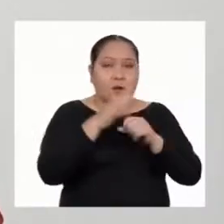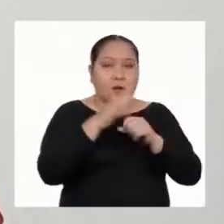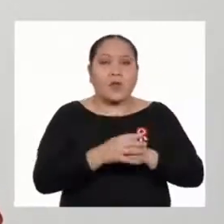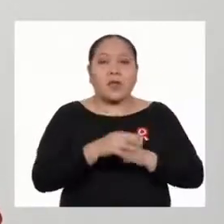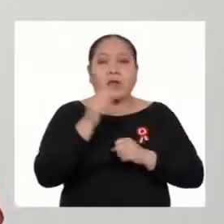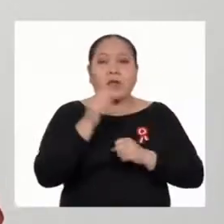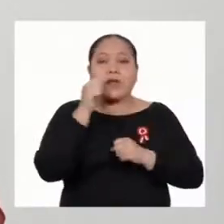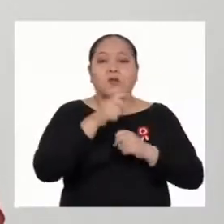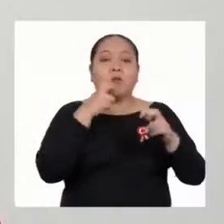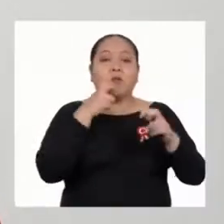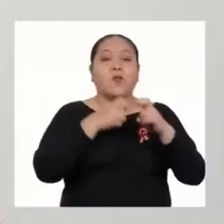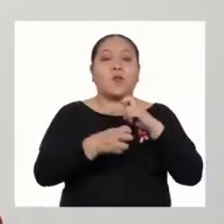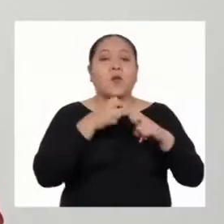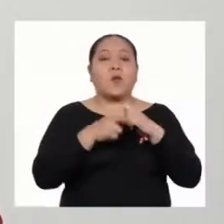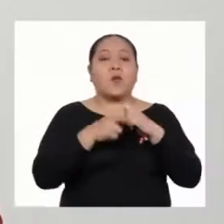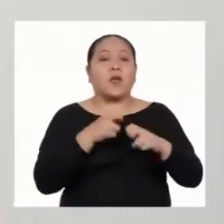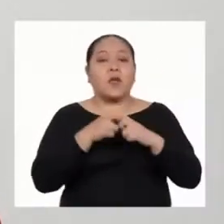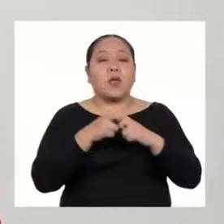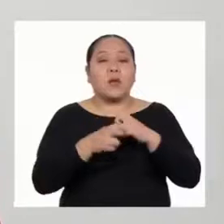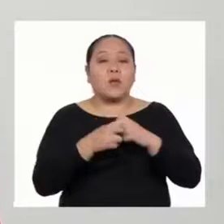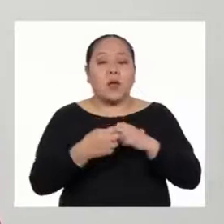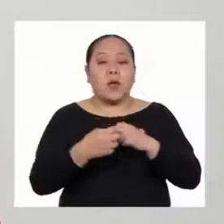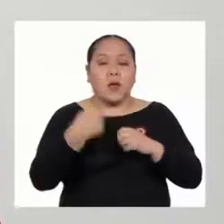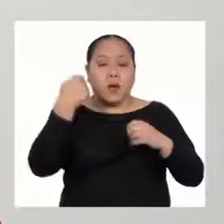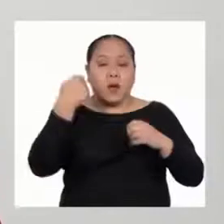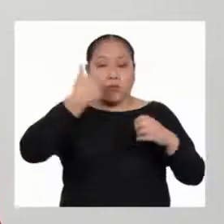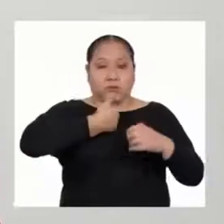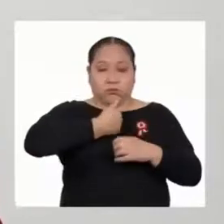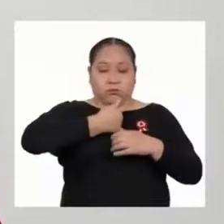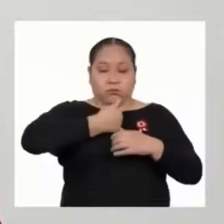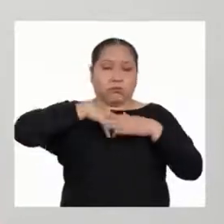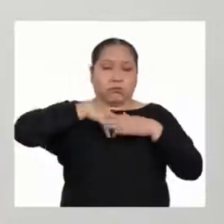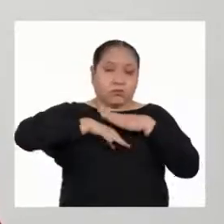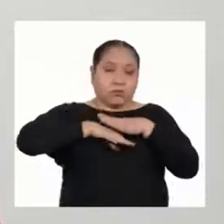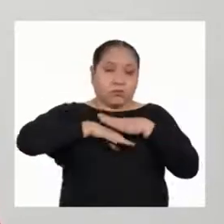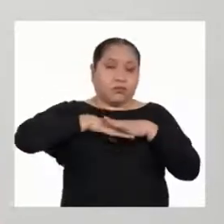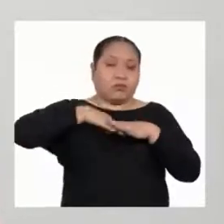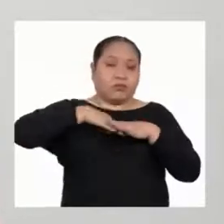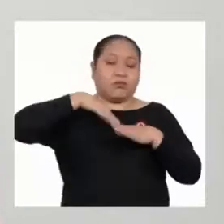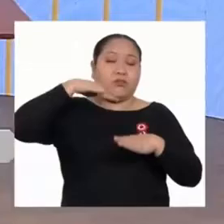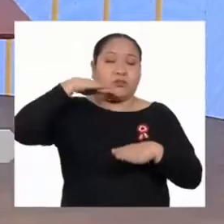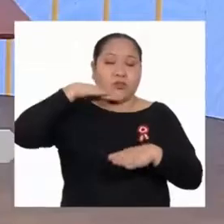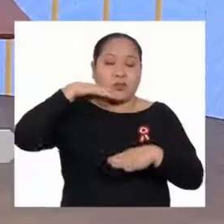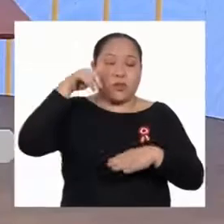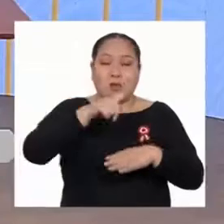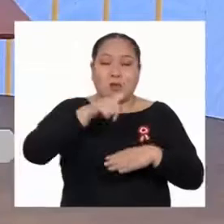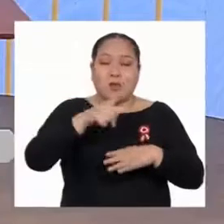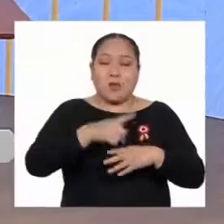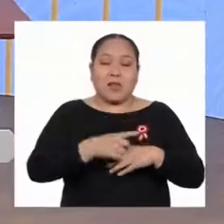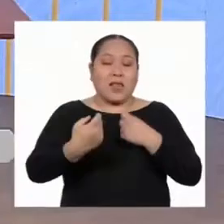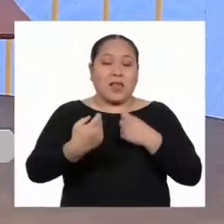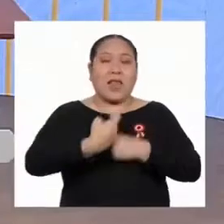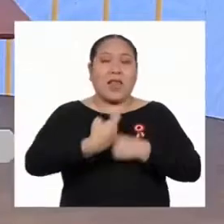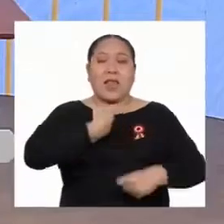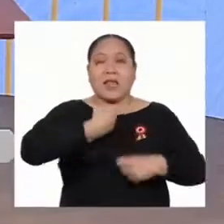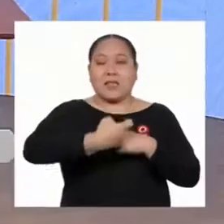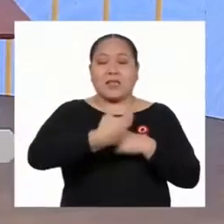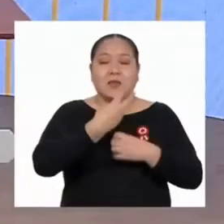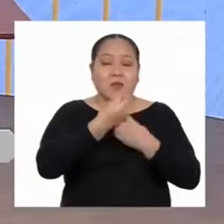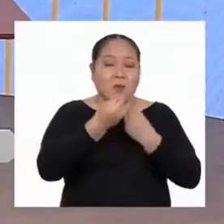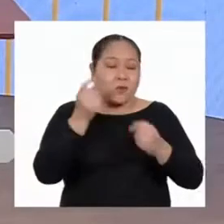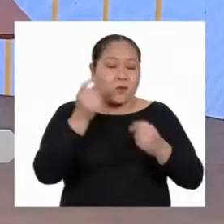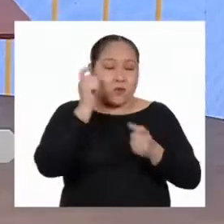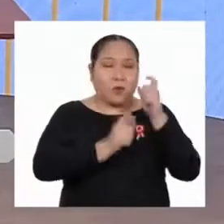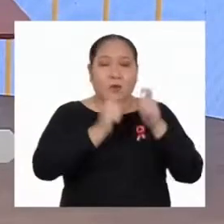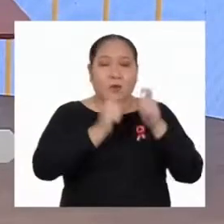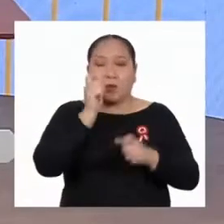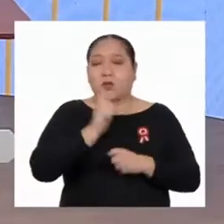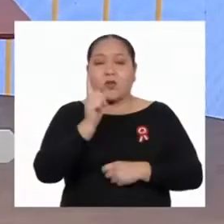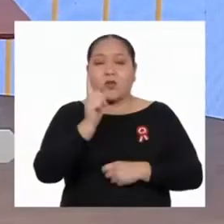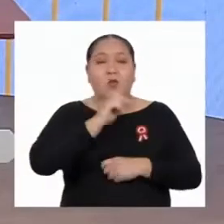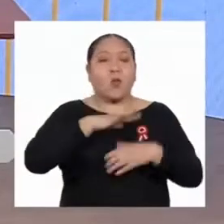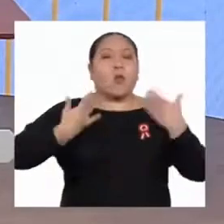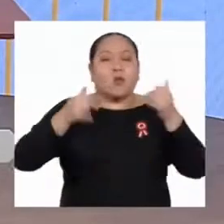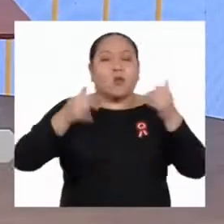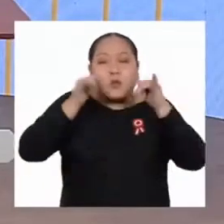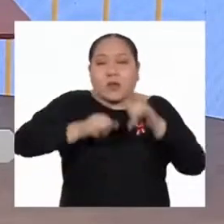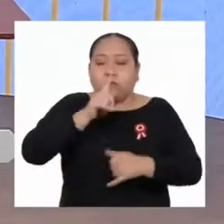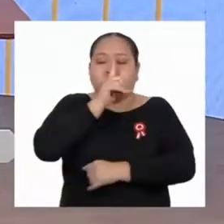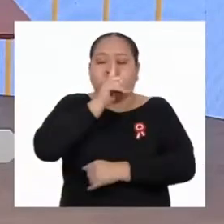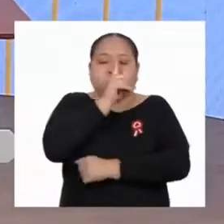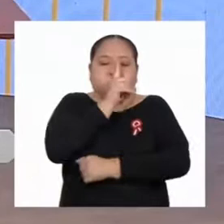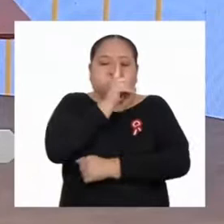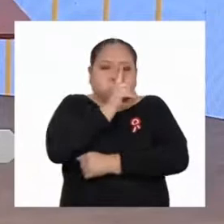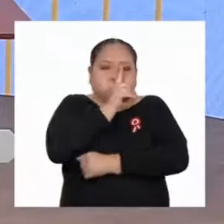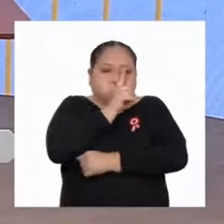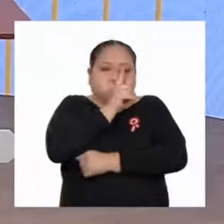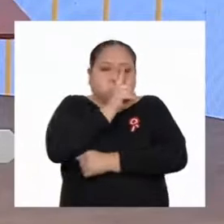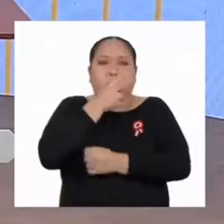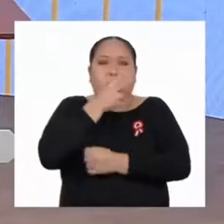una problemática que trasciende lo personal y afecta a muchas personas. Tal cual, ya no nos podemos quedar ni callados